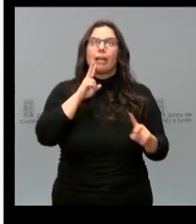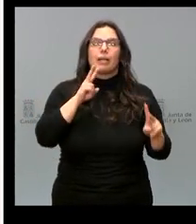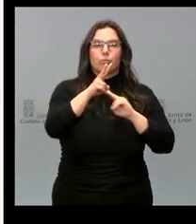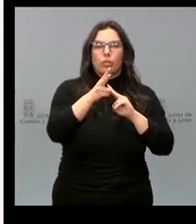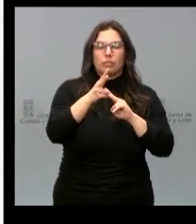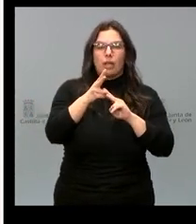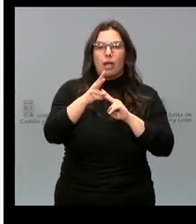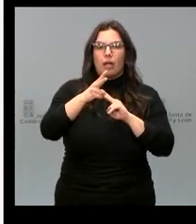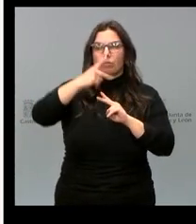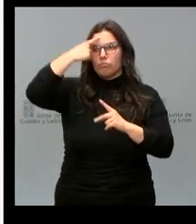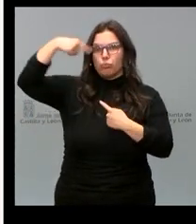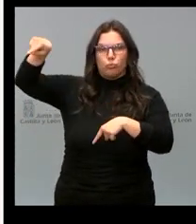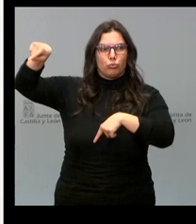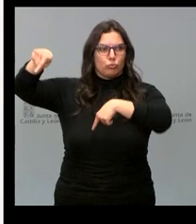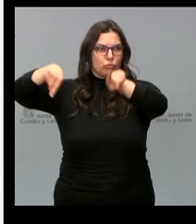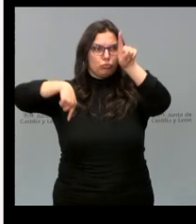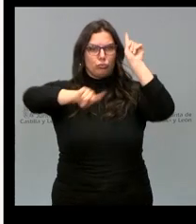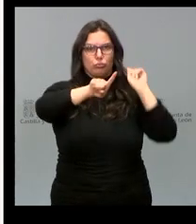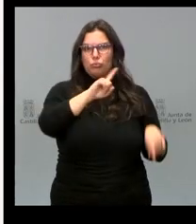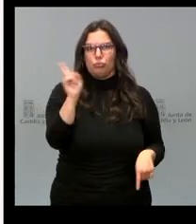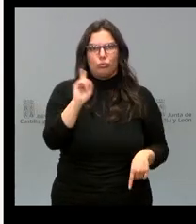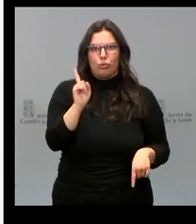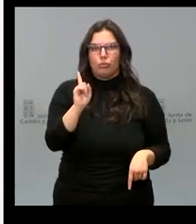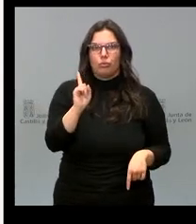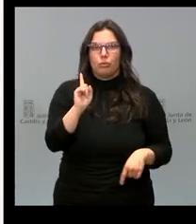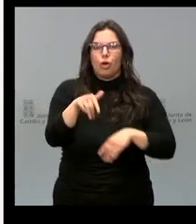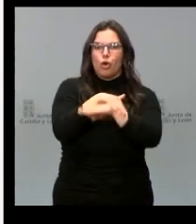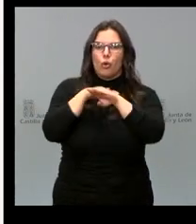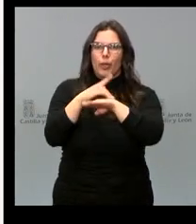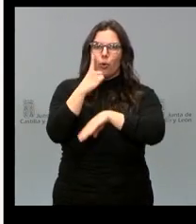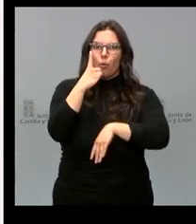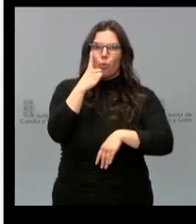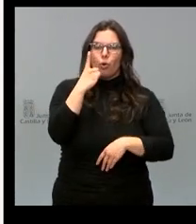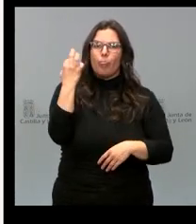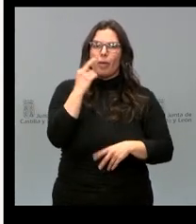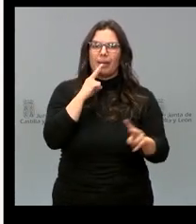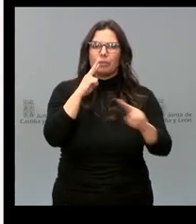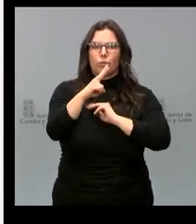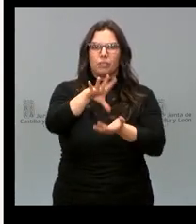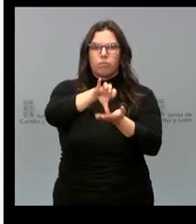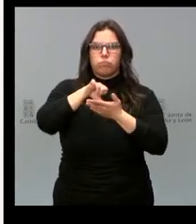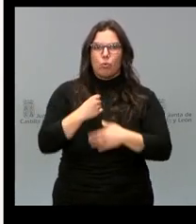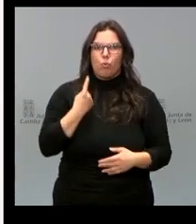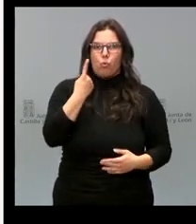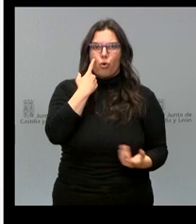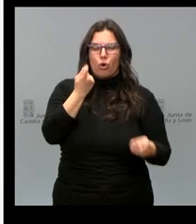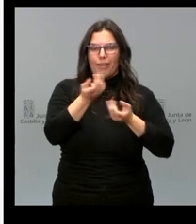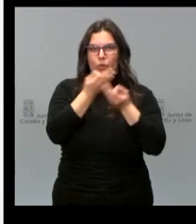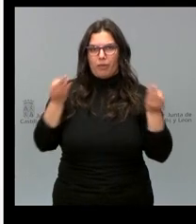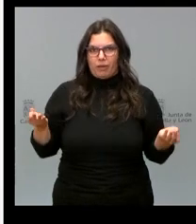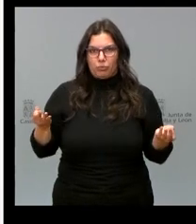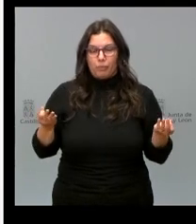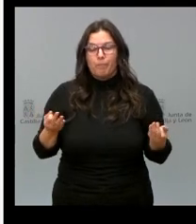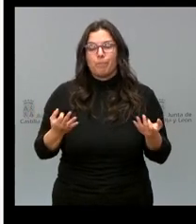entre las tres consejerías. Hay un gobierno, tiene que haber una respuesta perfectamente coordinada. Por